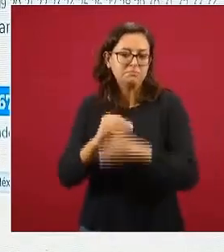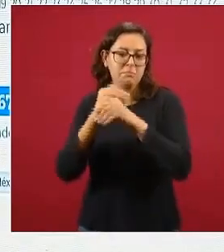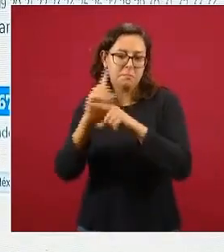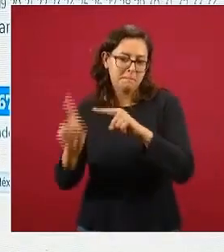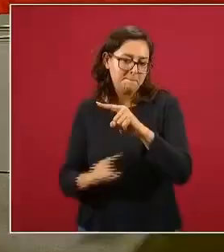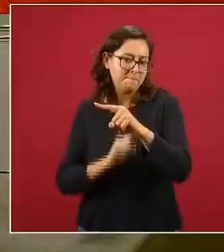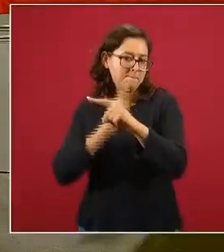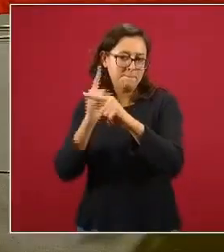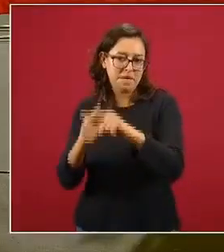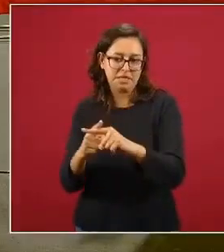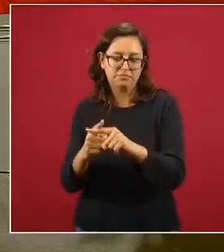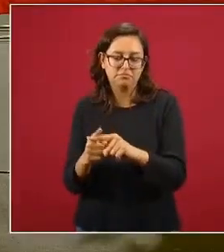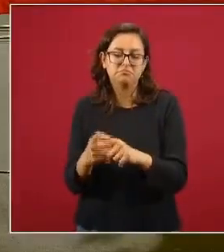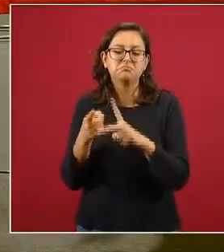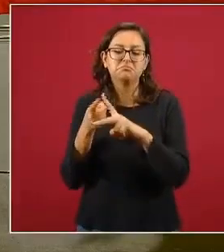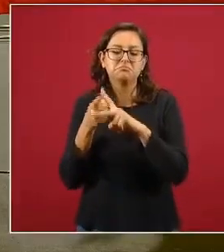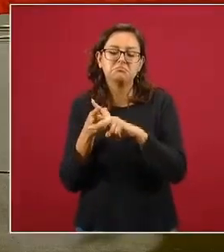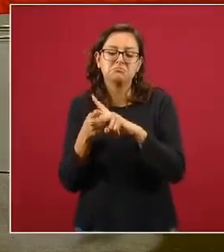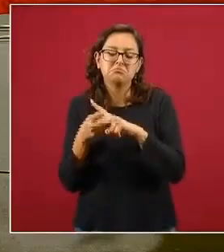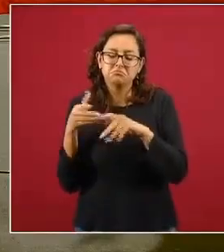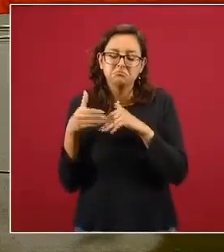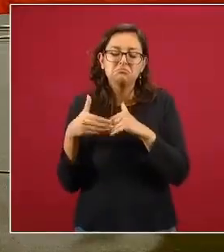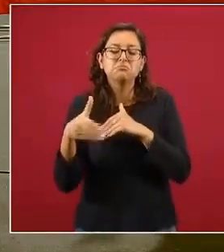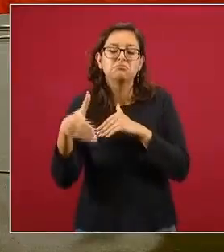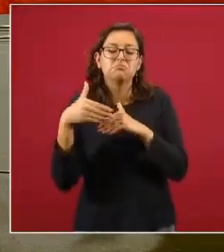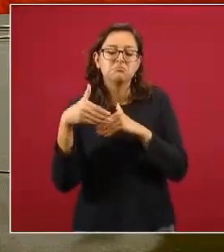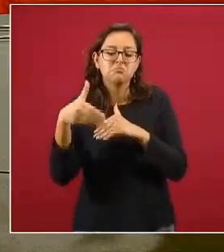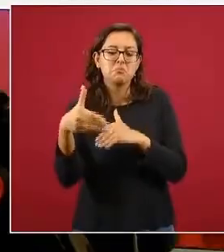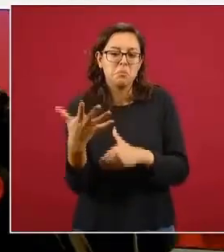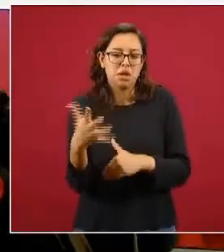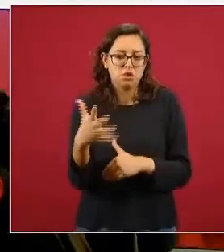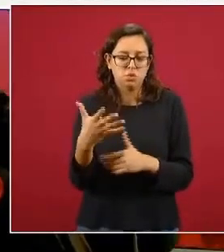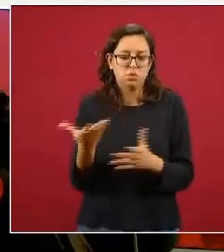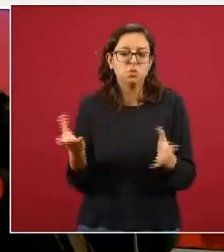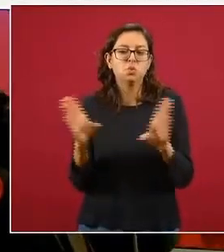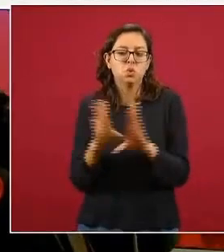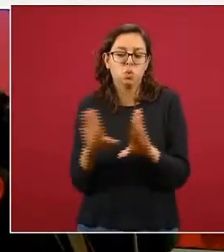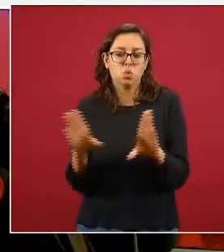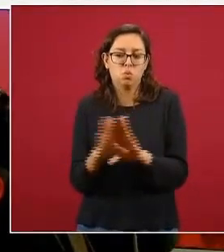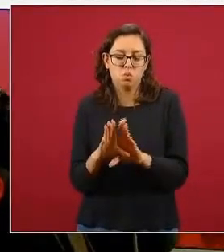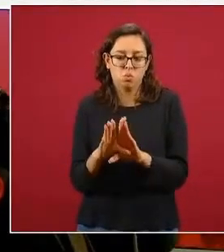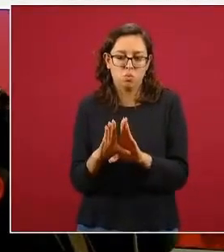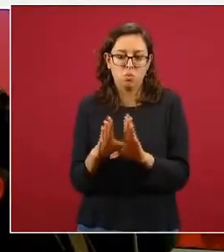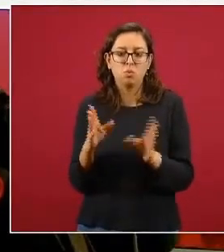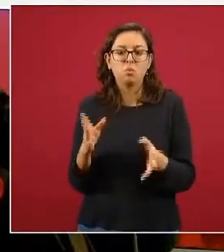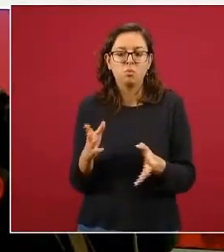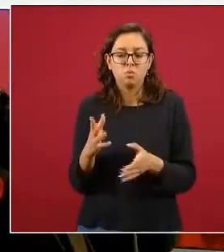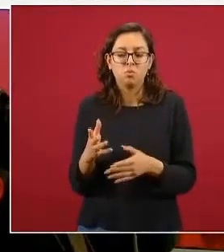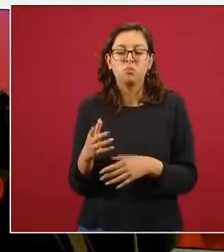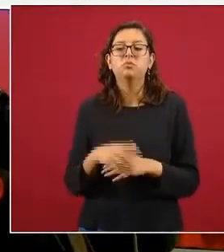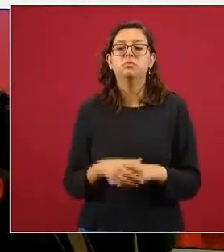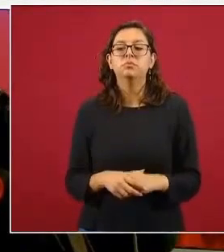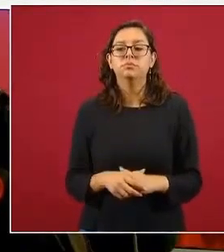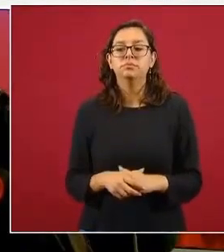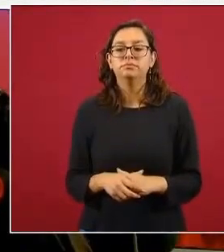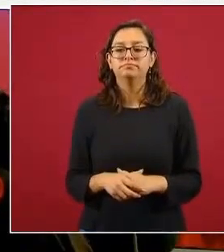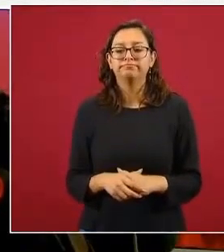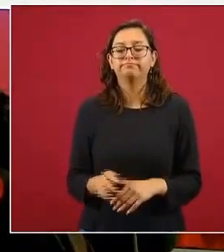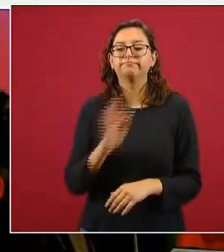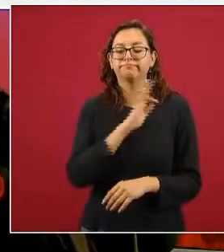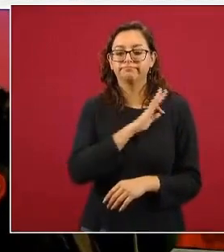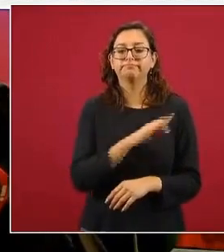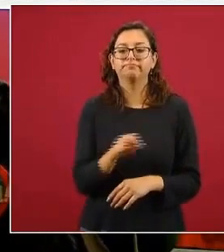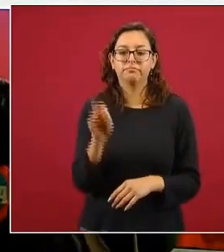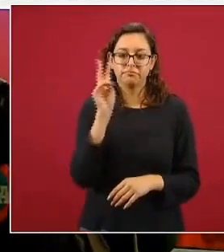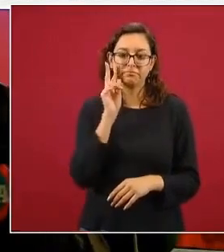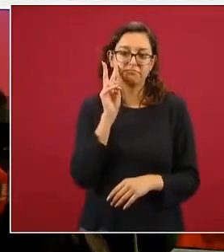de casos estimados con los que están pendientes y los que ya fueron confirmados. Y esto es lo que se ve en la